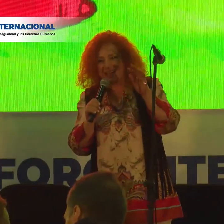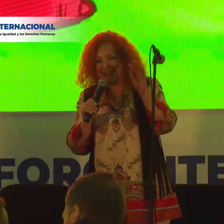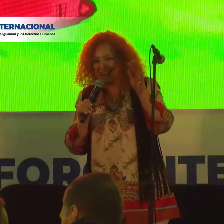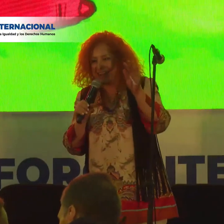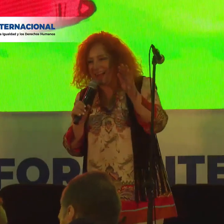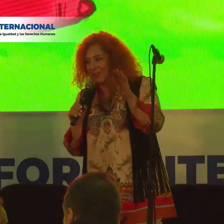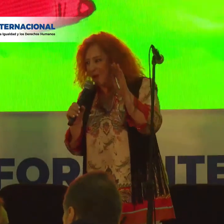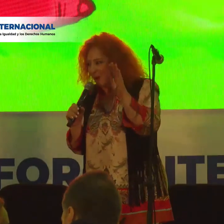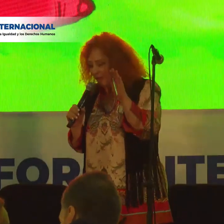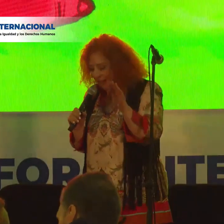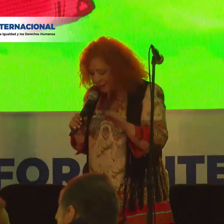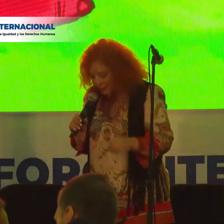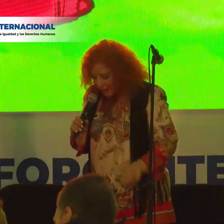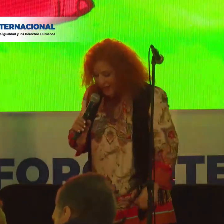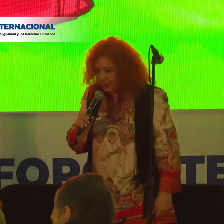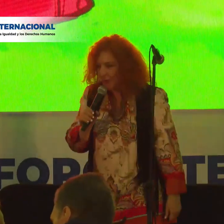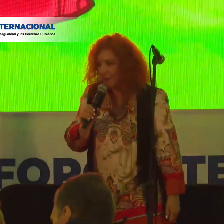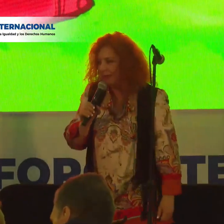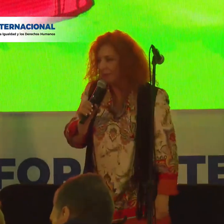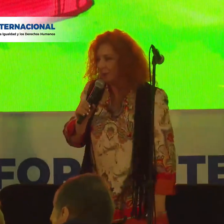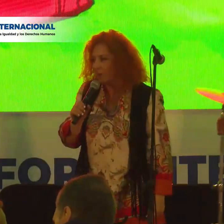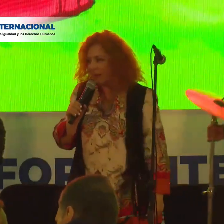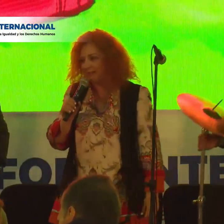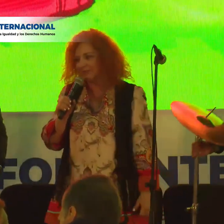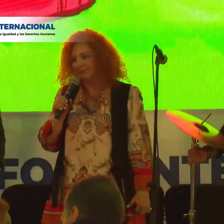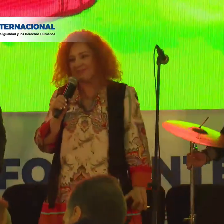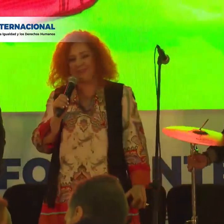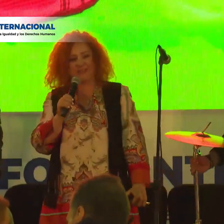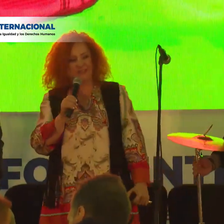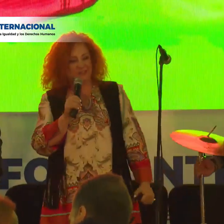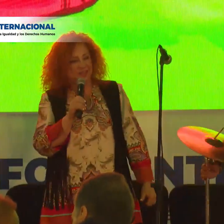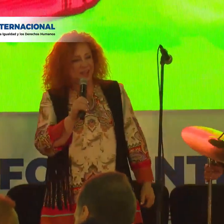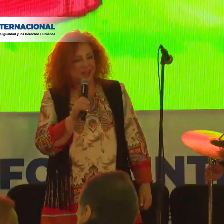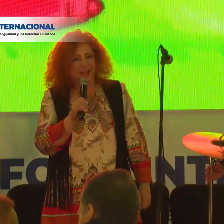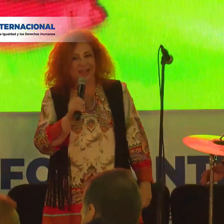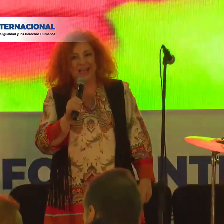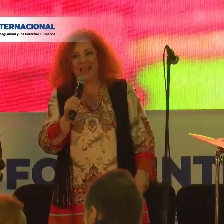Los que están acá, doble calificación para el diploma.